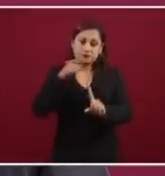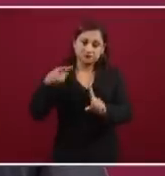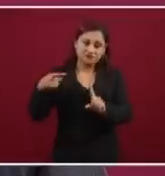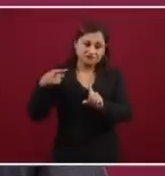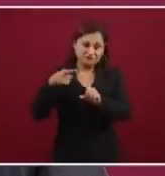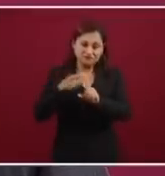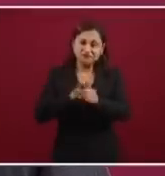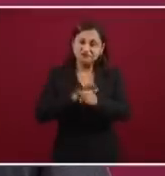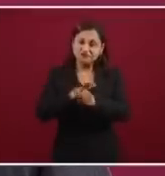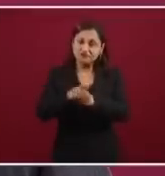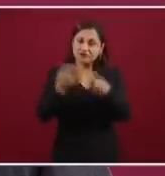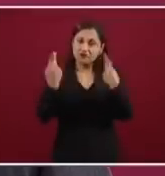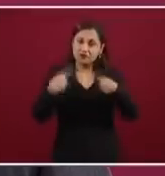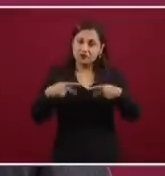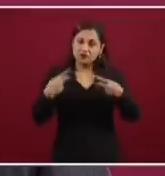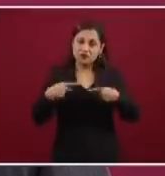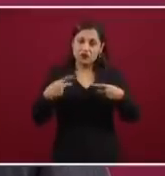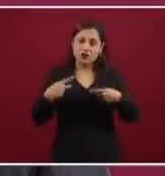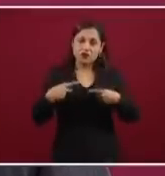desaparecidos,